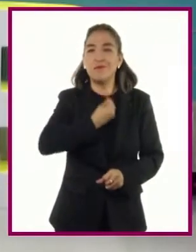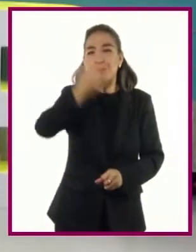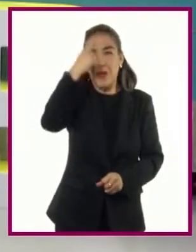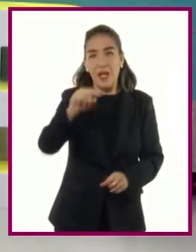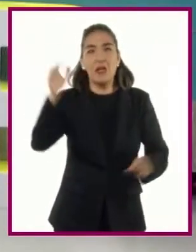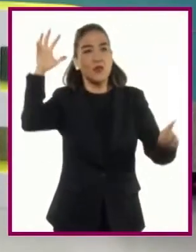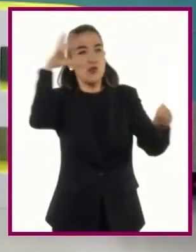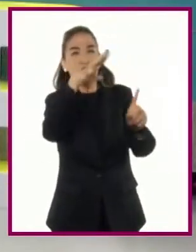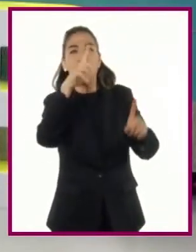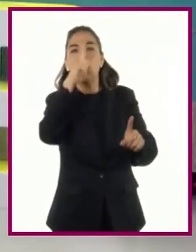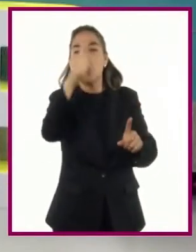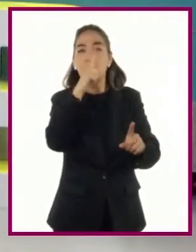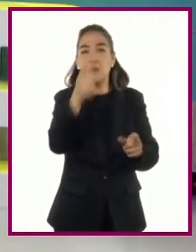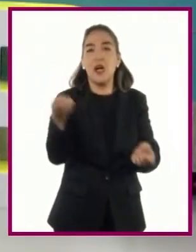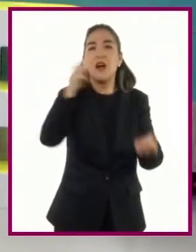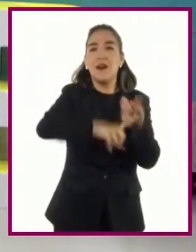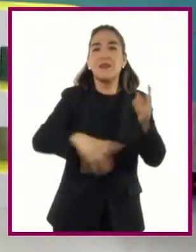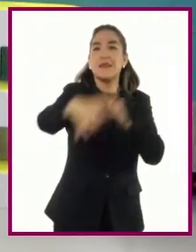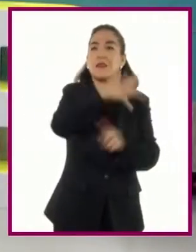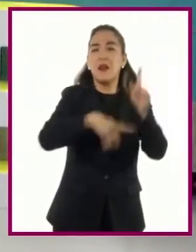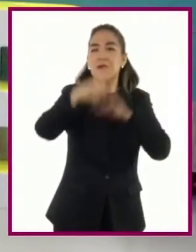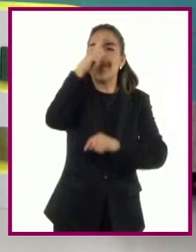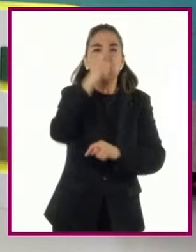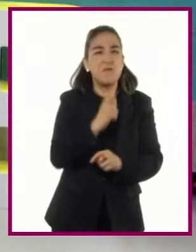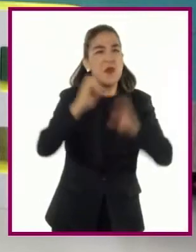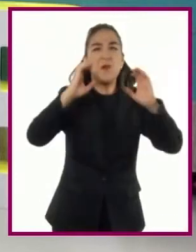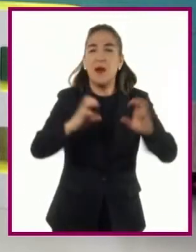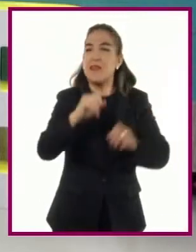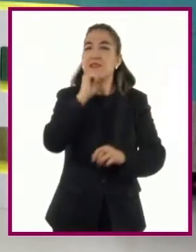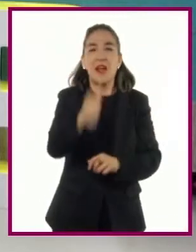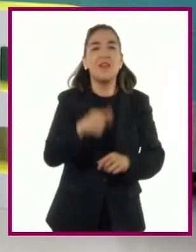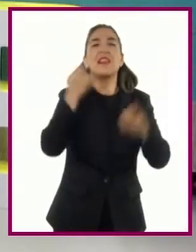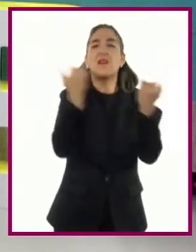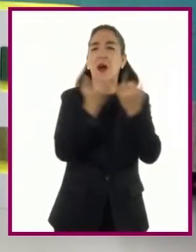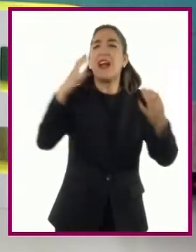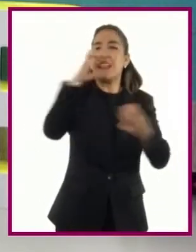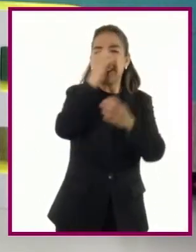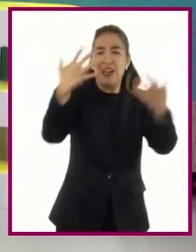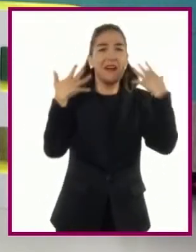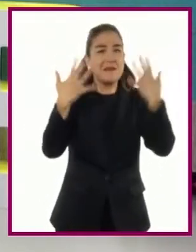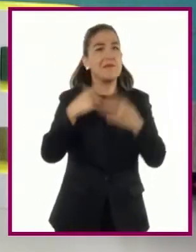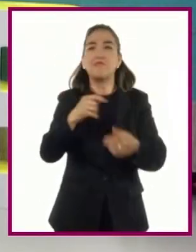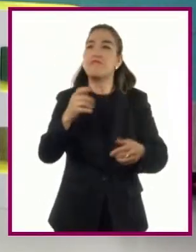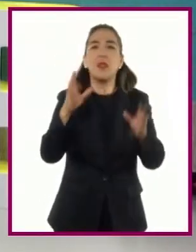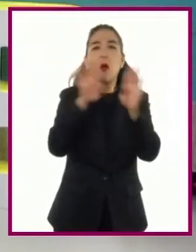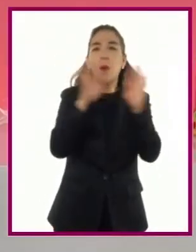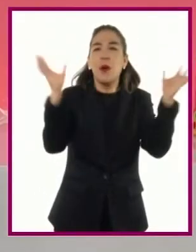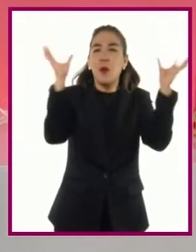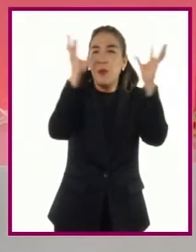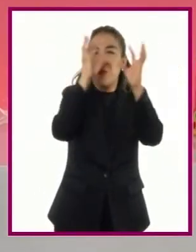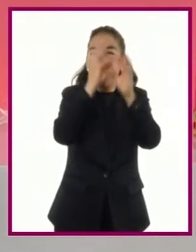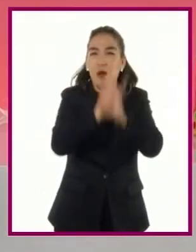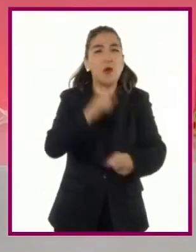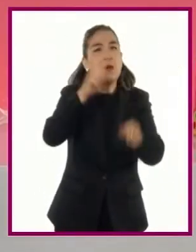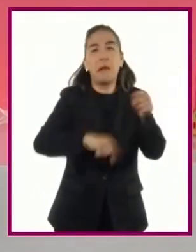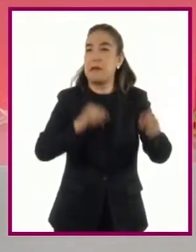luz, a la biocorrosión y al calor moderado. Además, no se decolora al estar expuesto al ácido